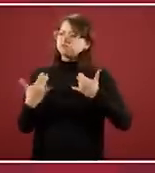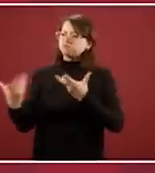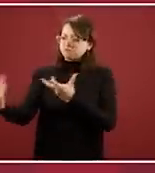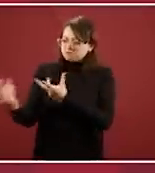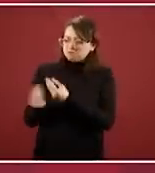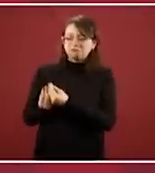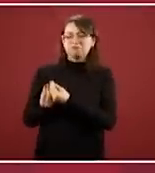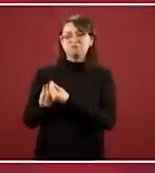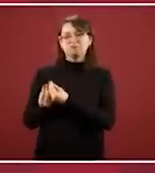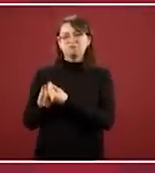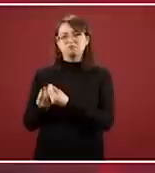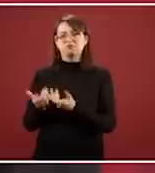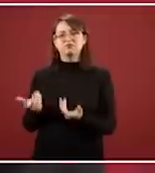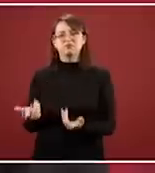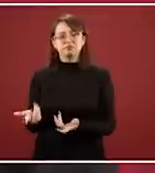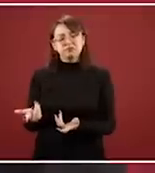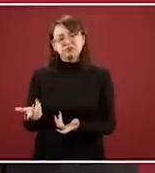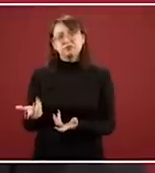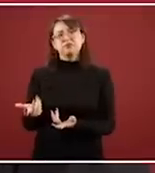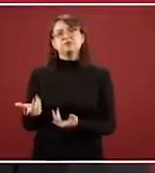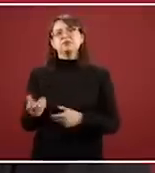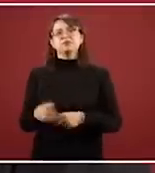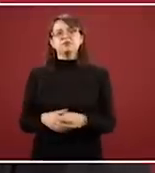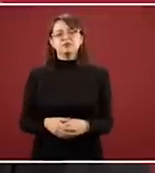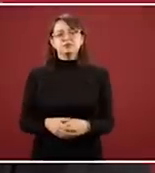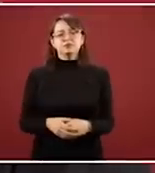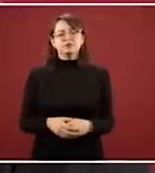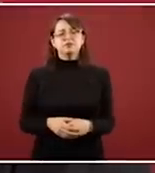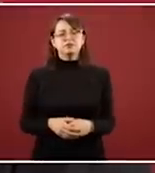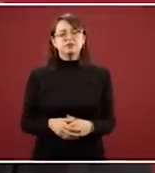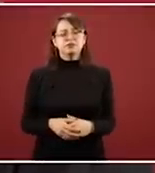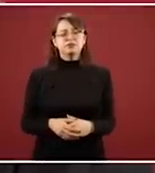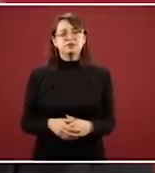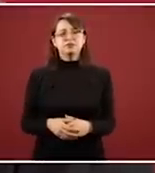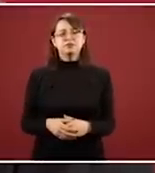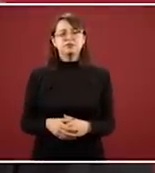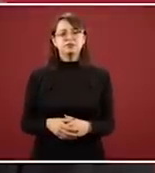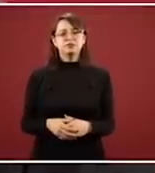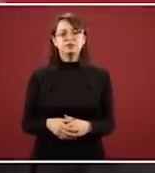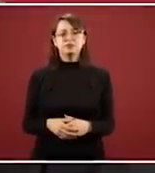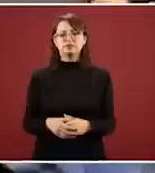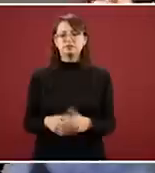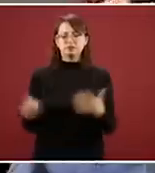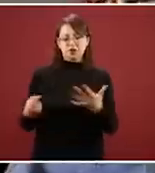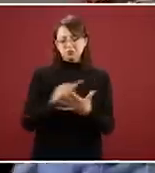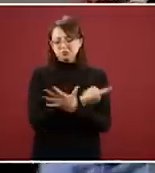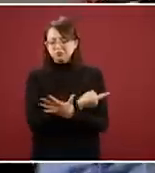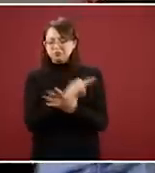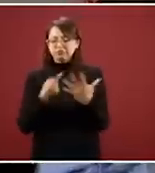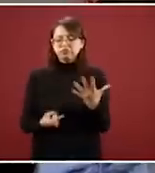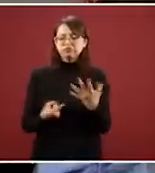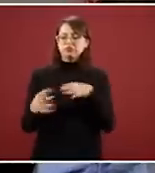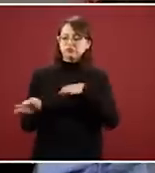darles opciones de trabajo,